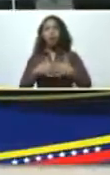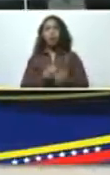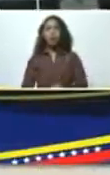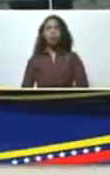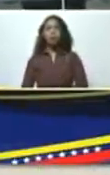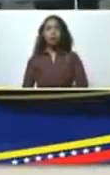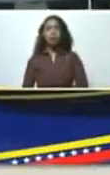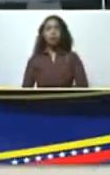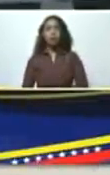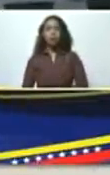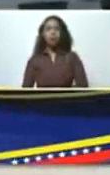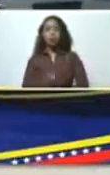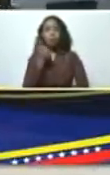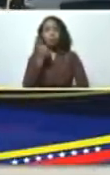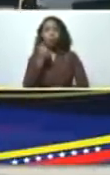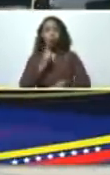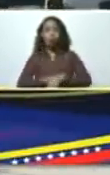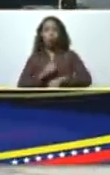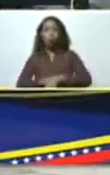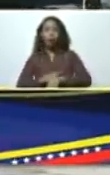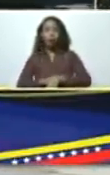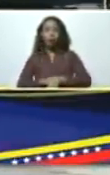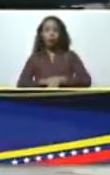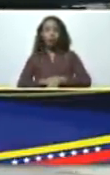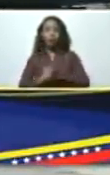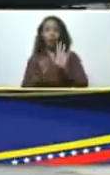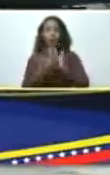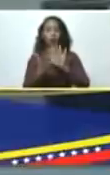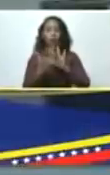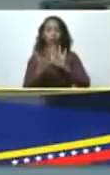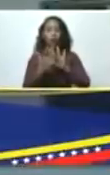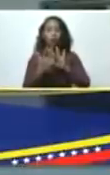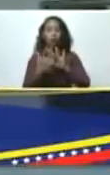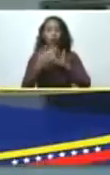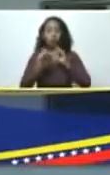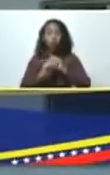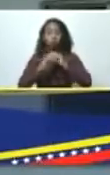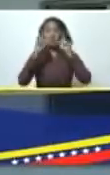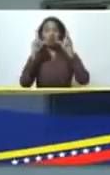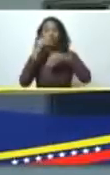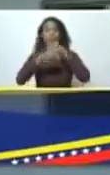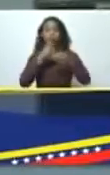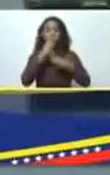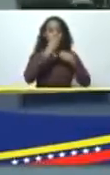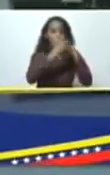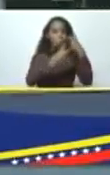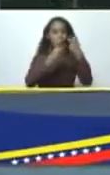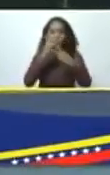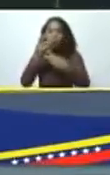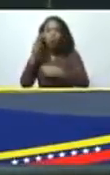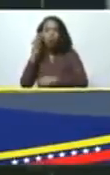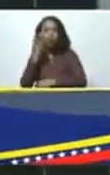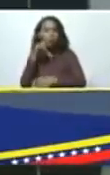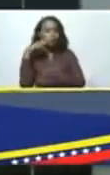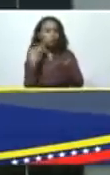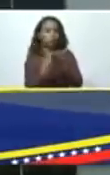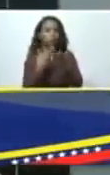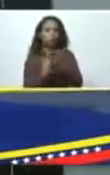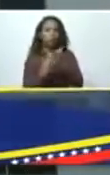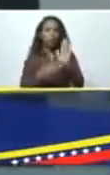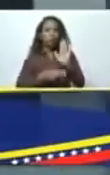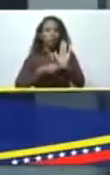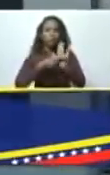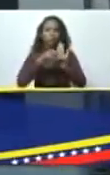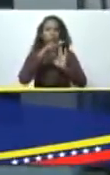y minutos antes de este pase, de manera asombrosa, hicimos algún recorrido y hemos visto el nivel